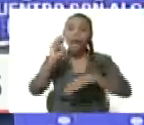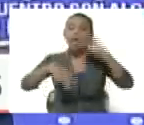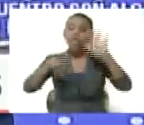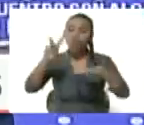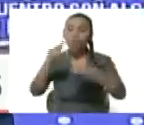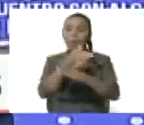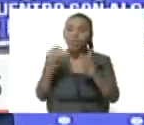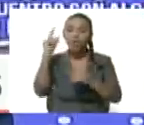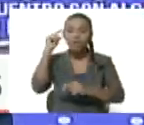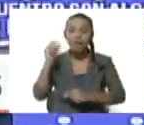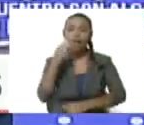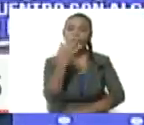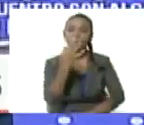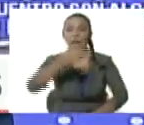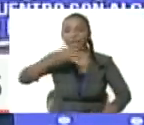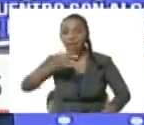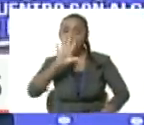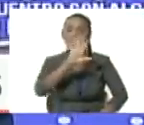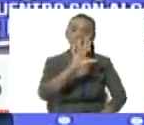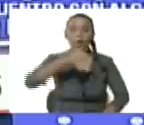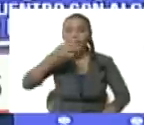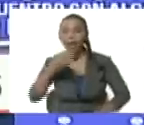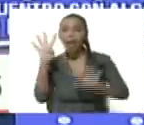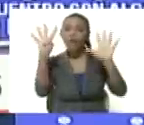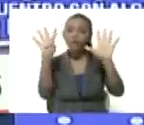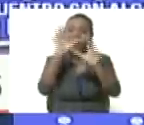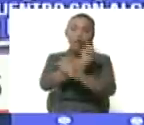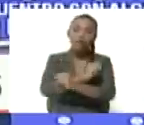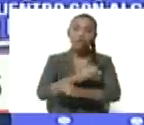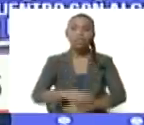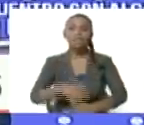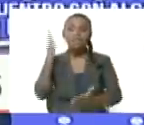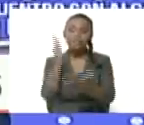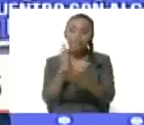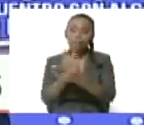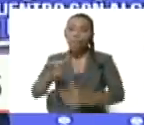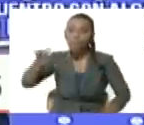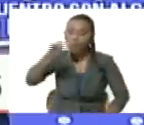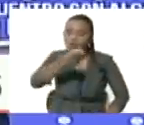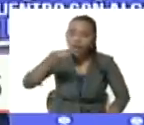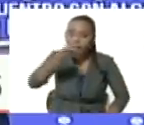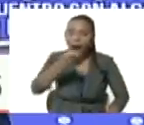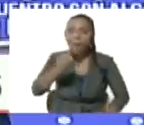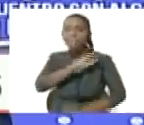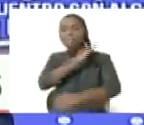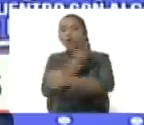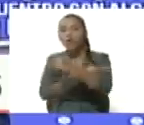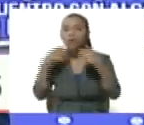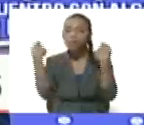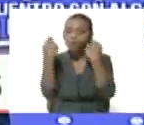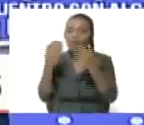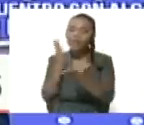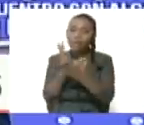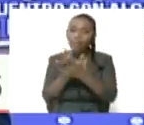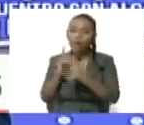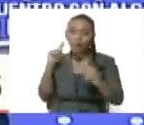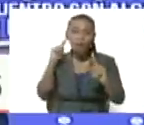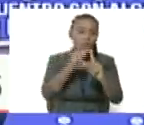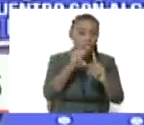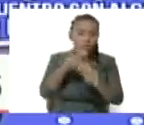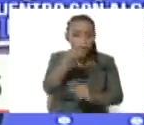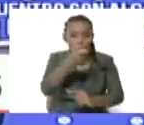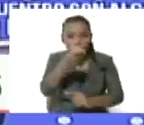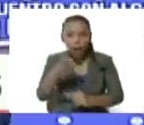mediodía, a las 3 de la tarde, a las 5 de la tarde, a las 9 de la noche, buscar el poder popular,